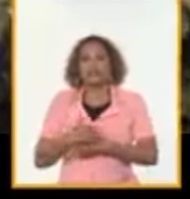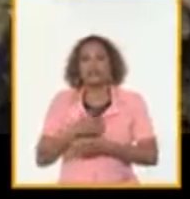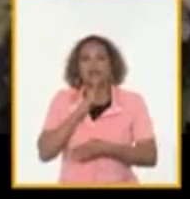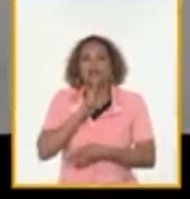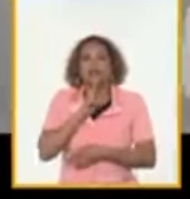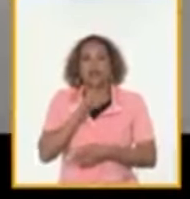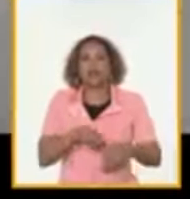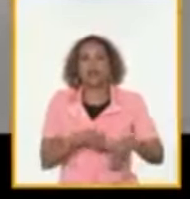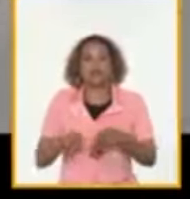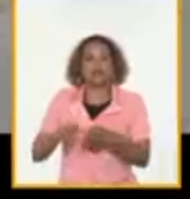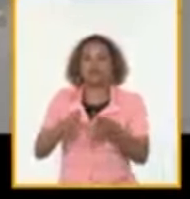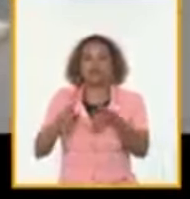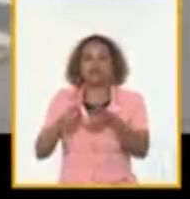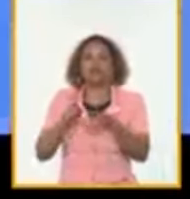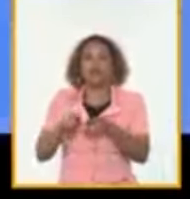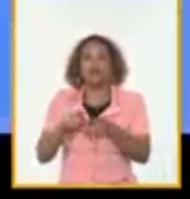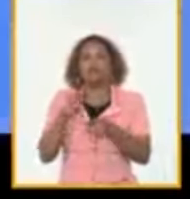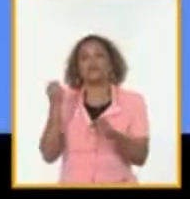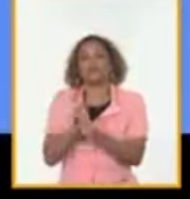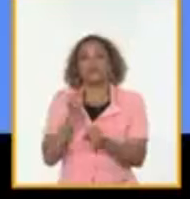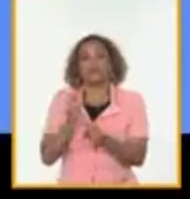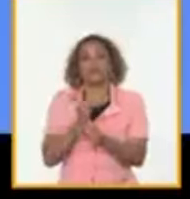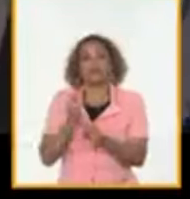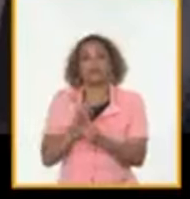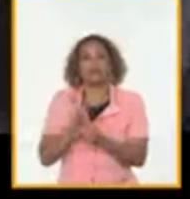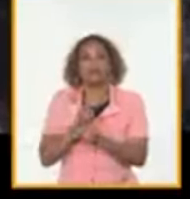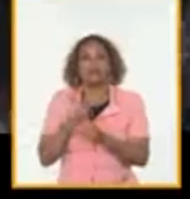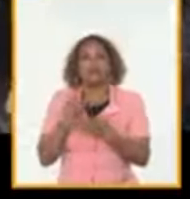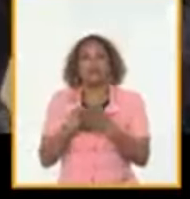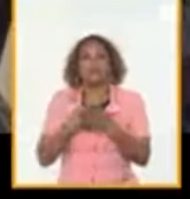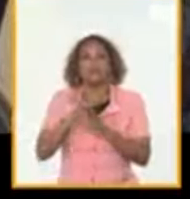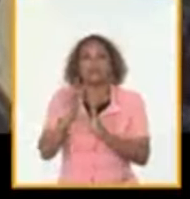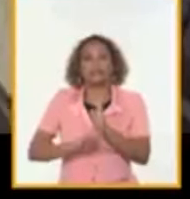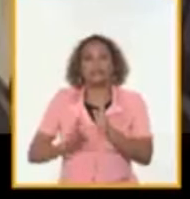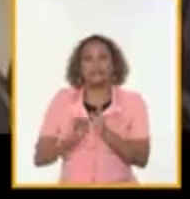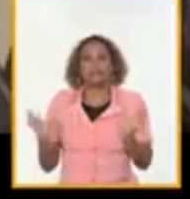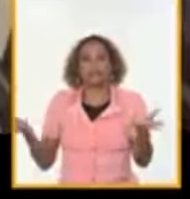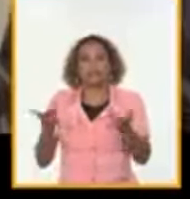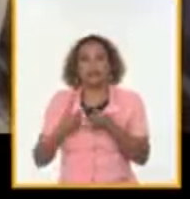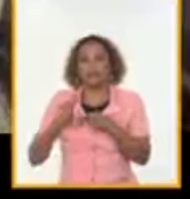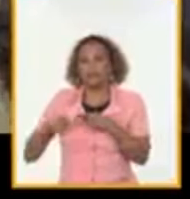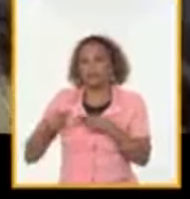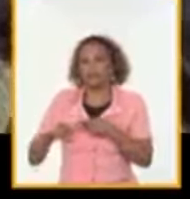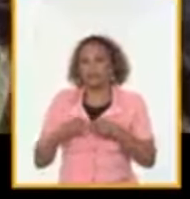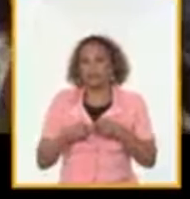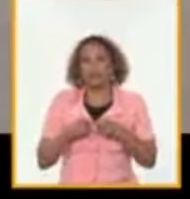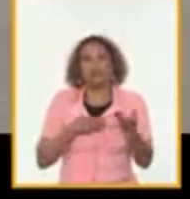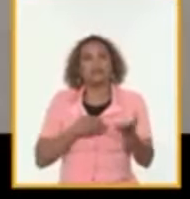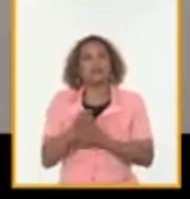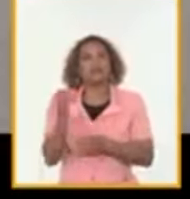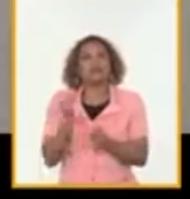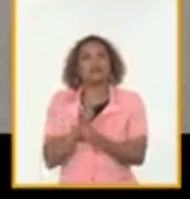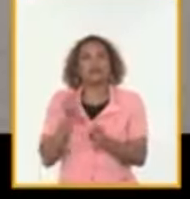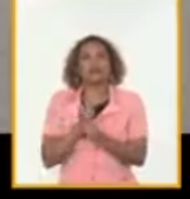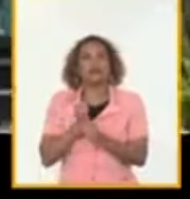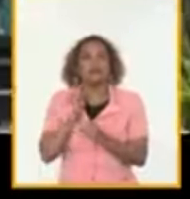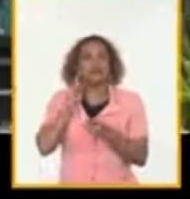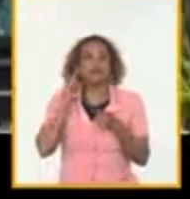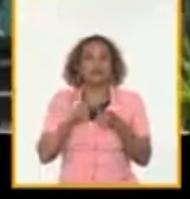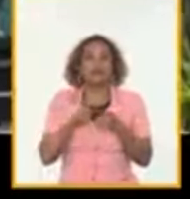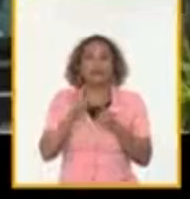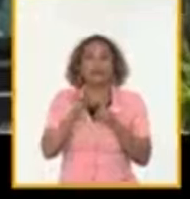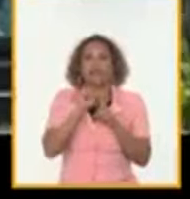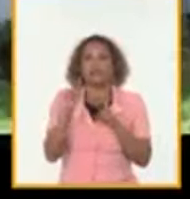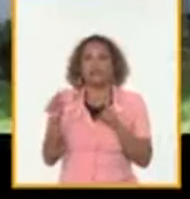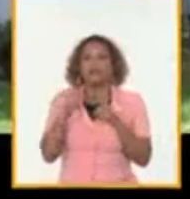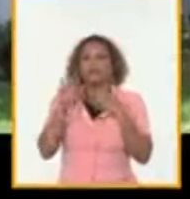cuestiones que nosotros hemos estado trabajando todos los problemas relacionados con la empresa eléctrica la recogida de desecho sólido seguir trabajando también como un objetivo en el tema de la producción de